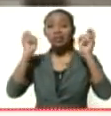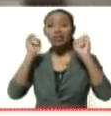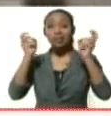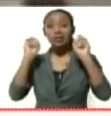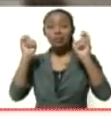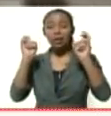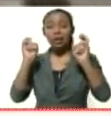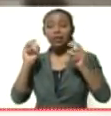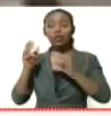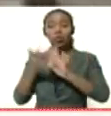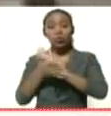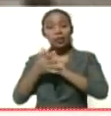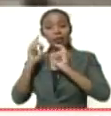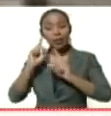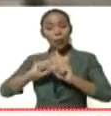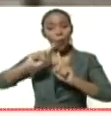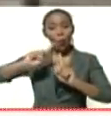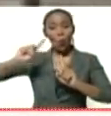geoeconómico, geoenergético.